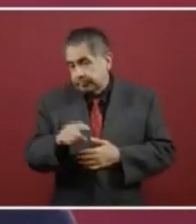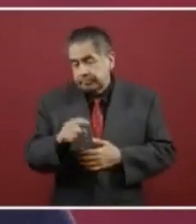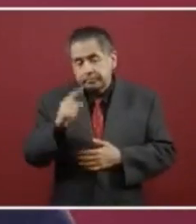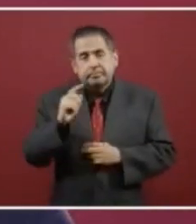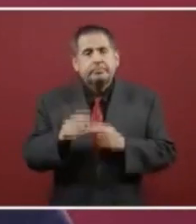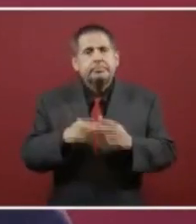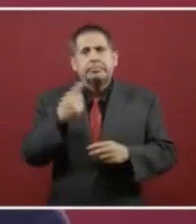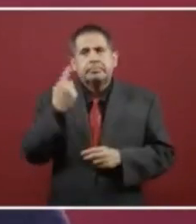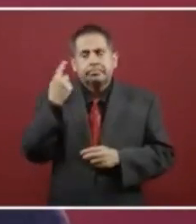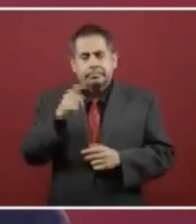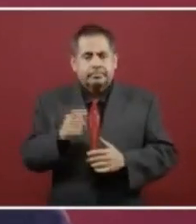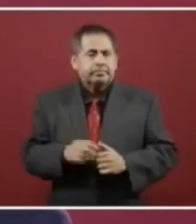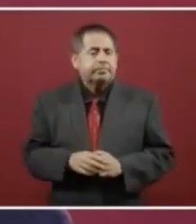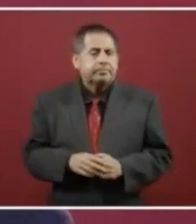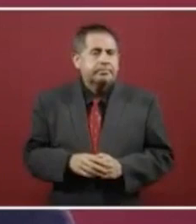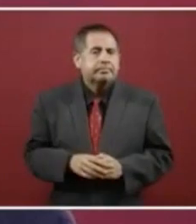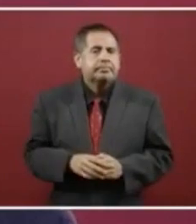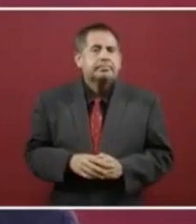para